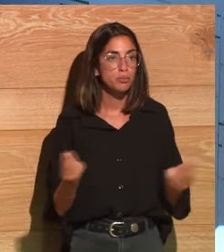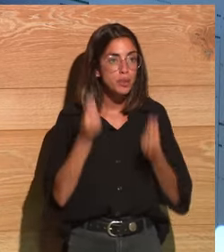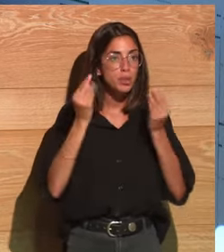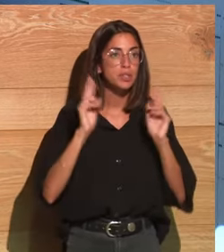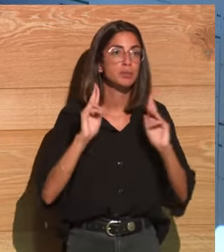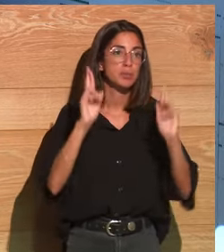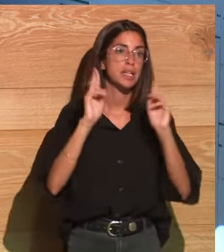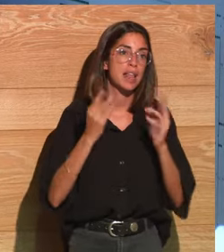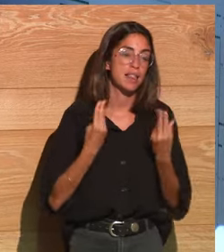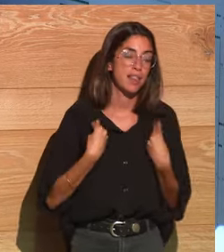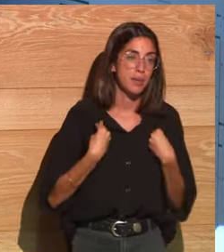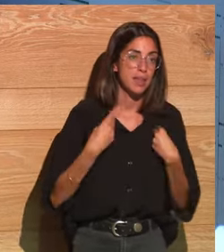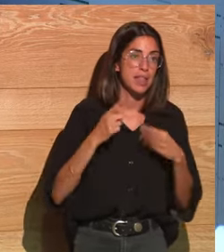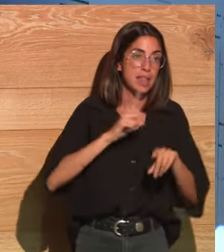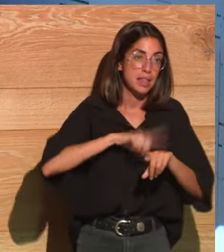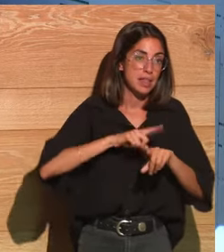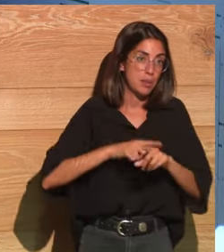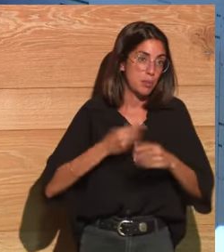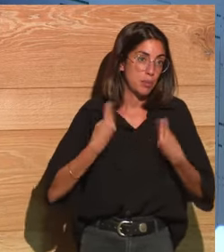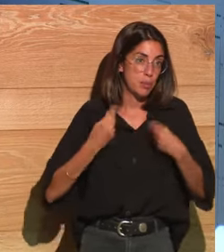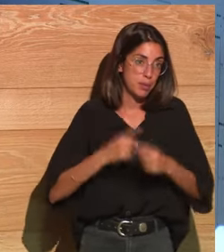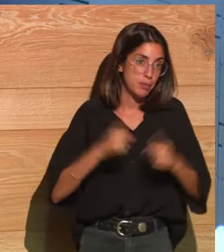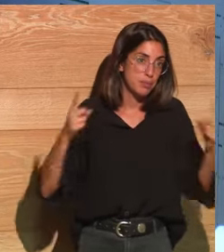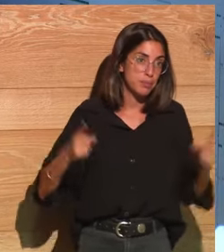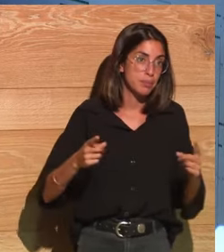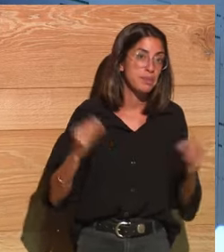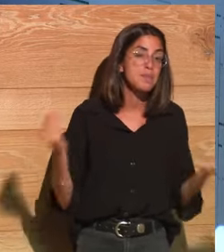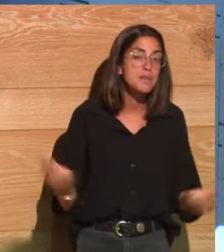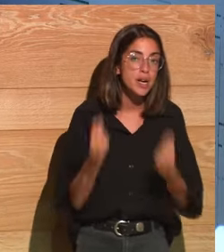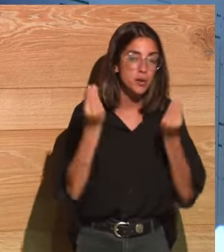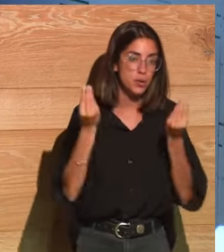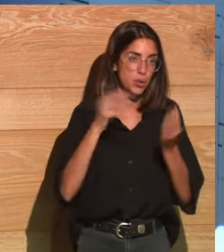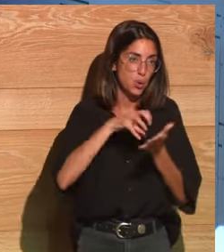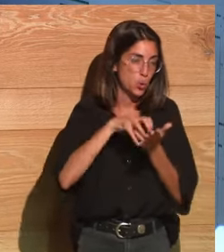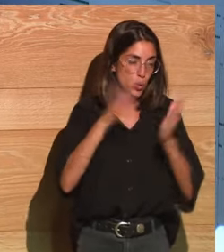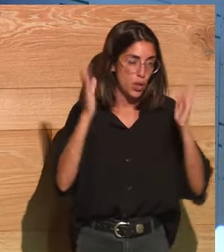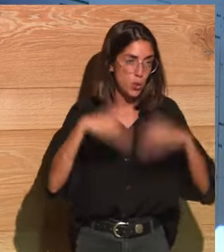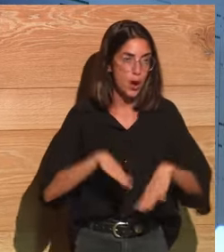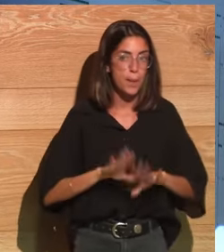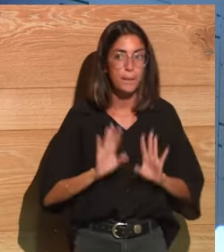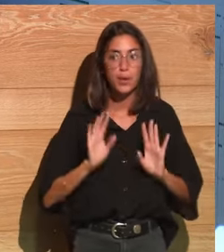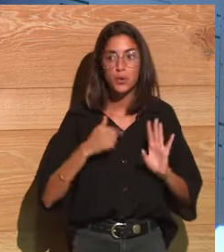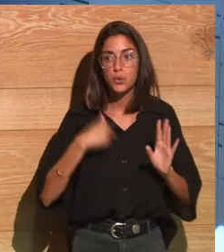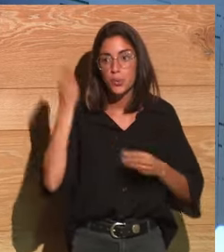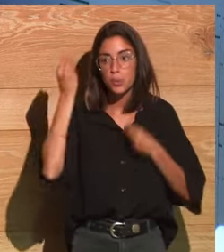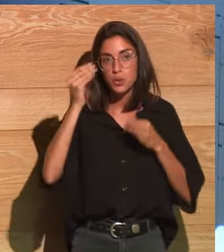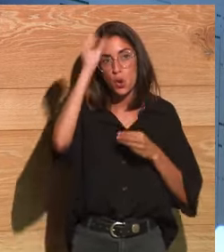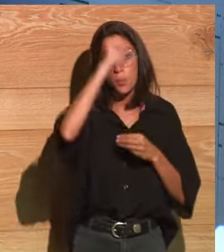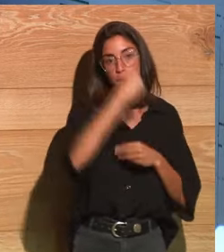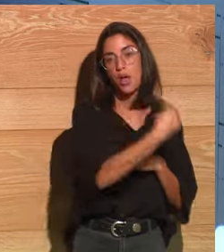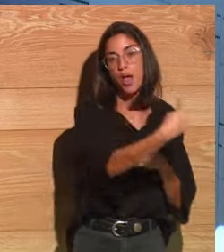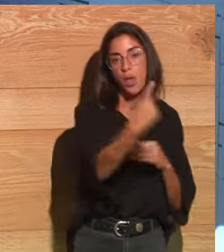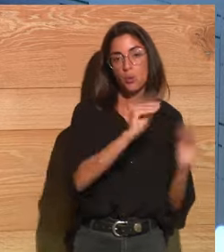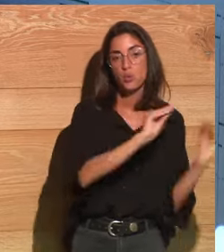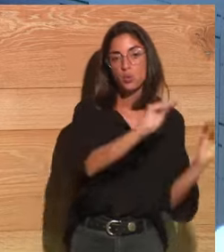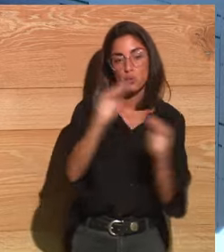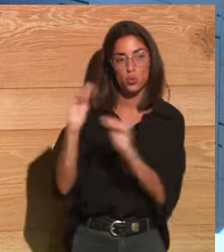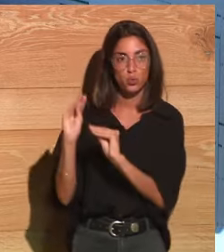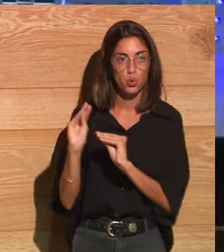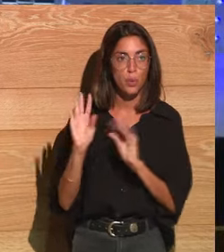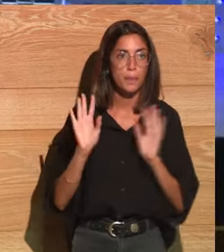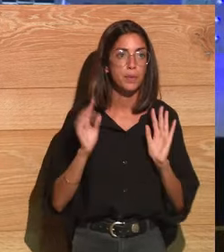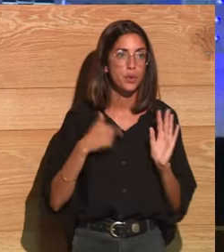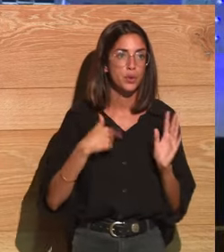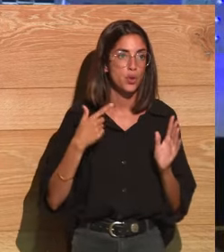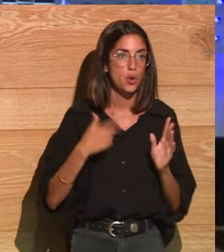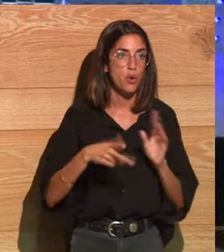vida y longevidad, pues muchísimo mejor, sin duda. Pero bueno, aquí hay, habrá opiniones. Yo desde luego no volvería